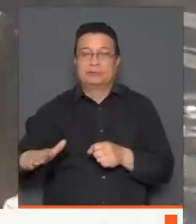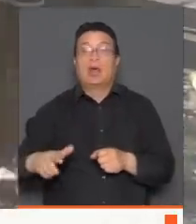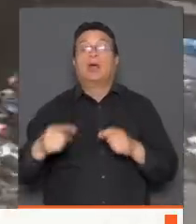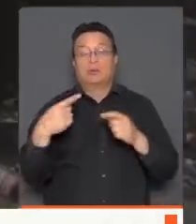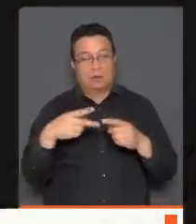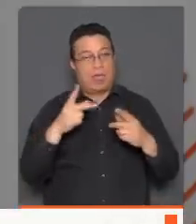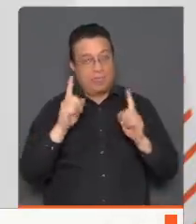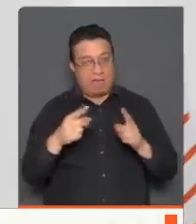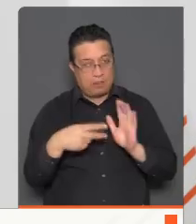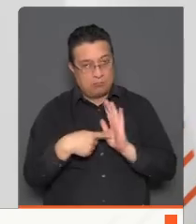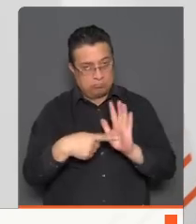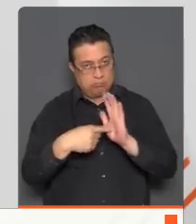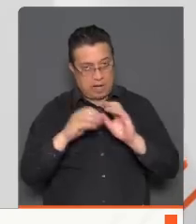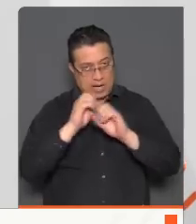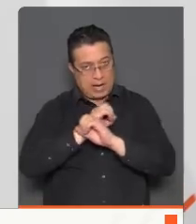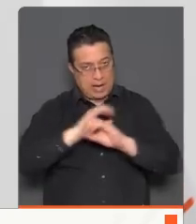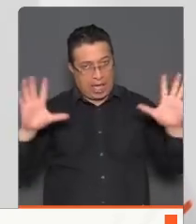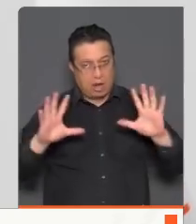clara.